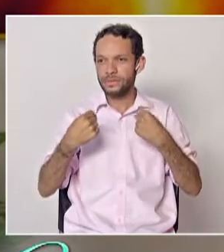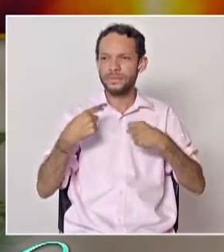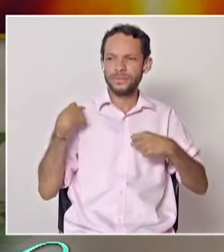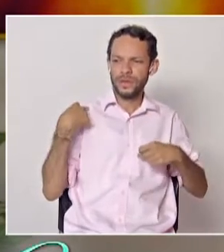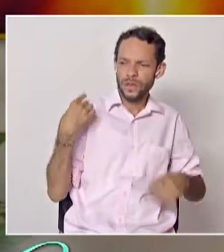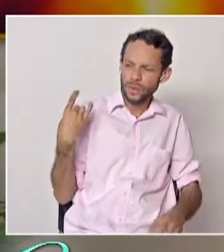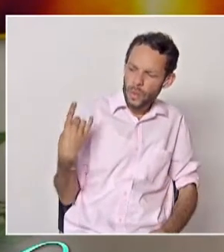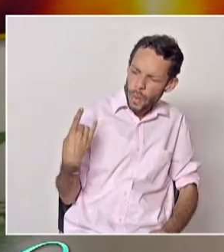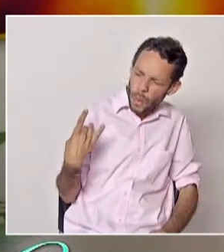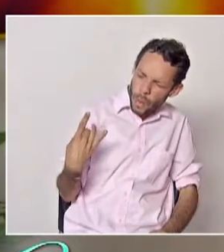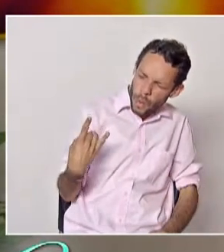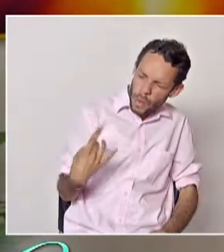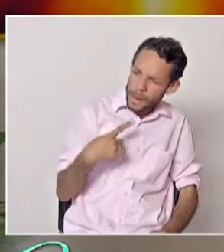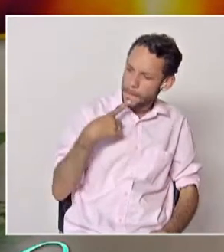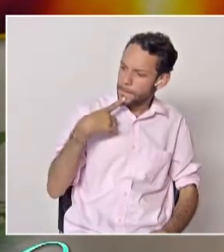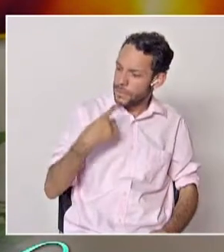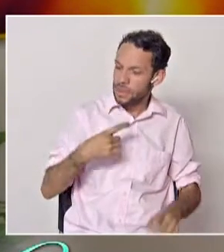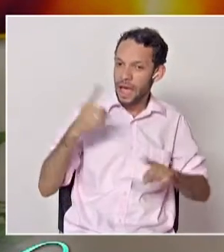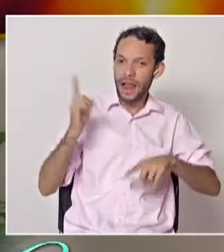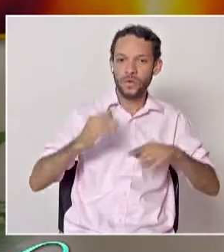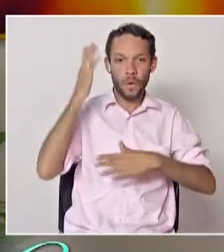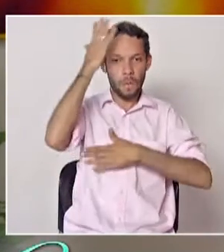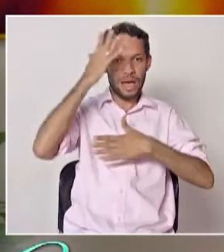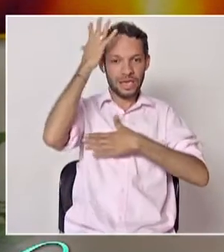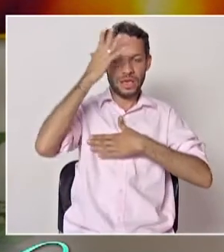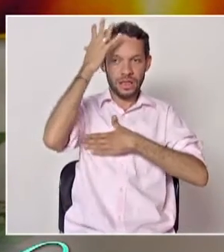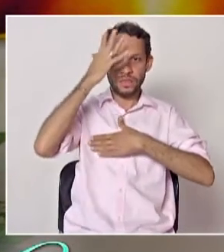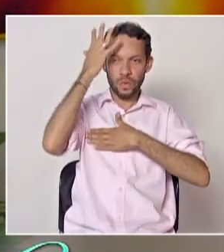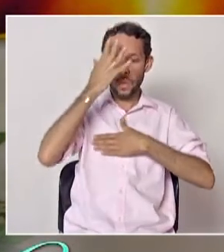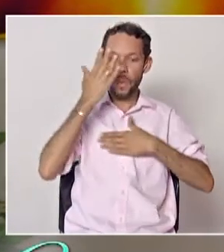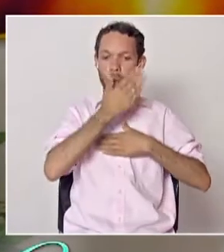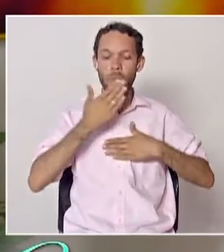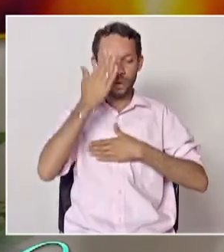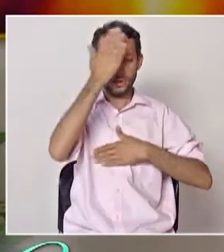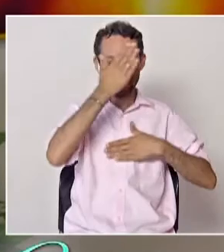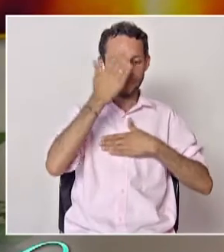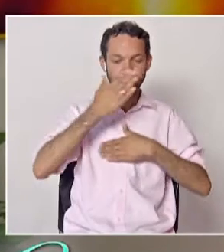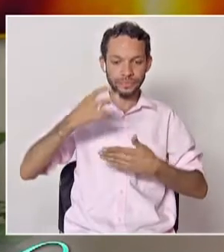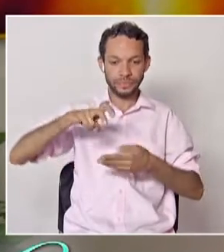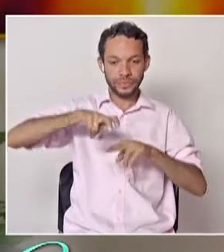la famosa persona que se está bañando y no tiene la delicadeza de